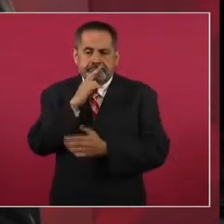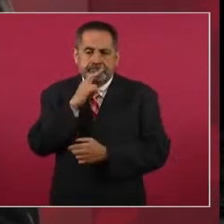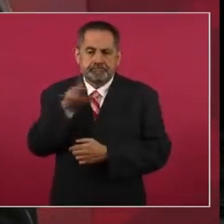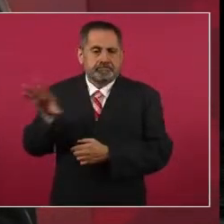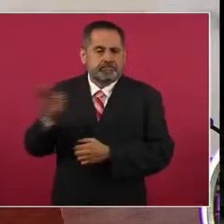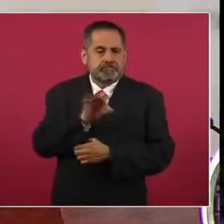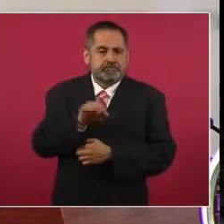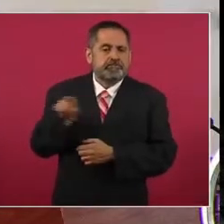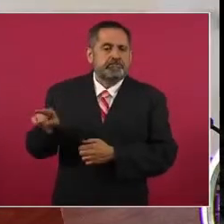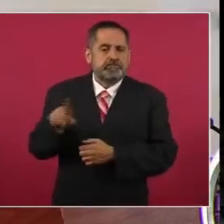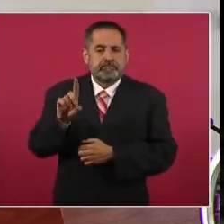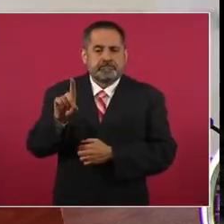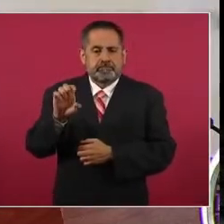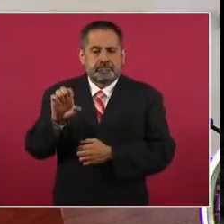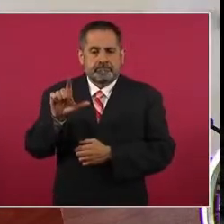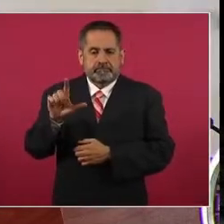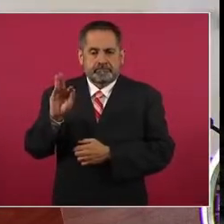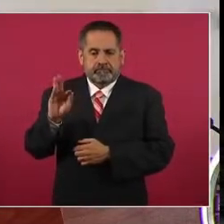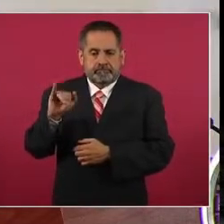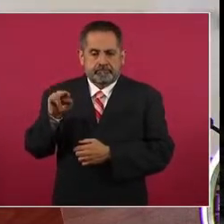por la maestra